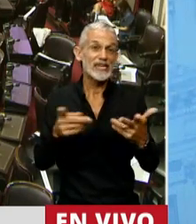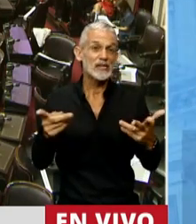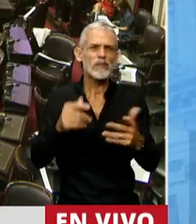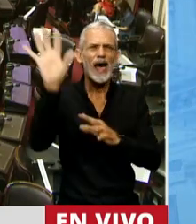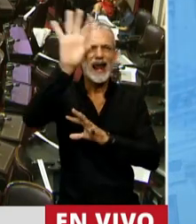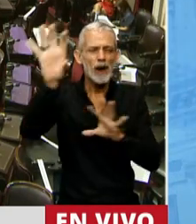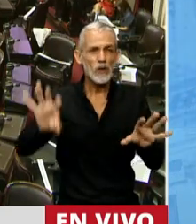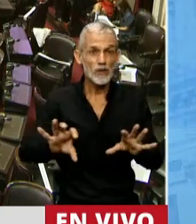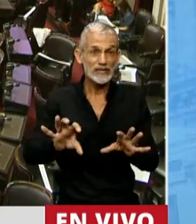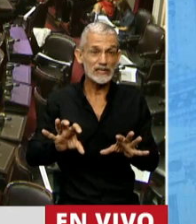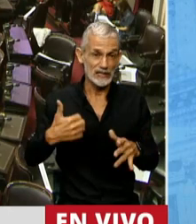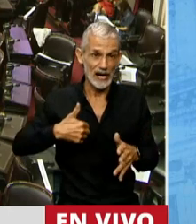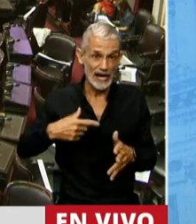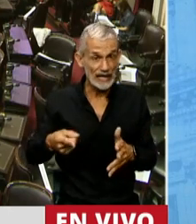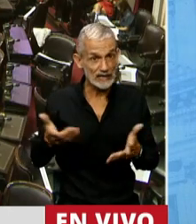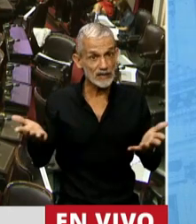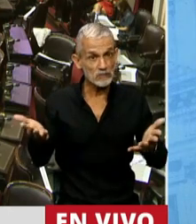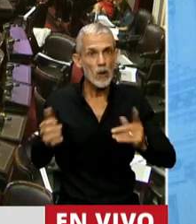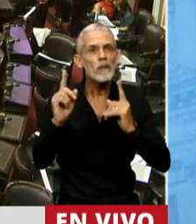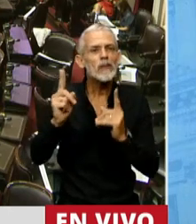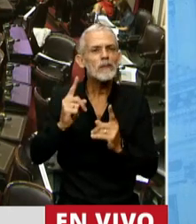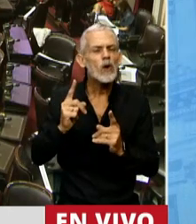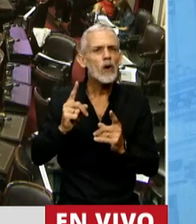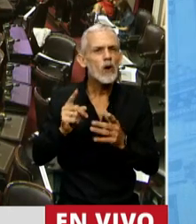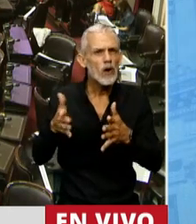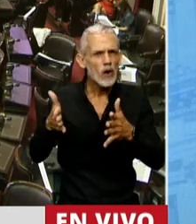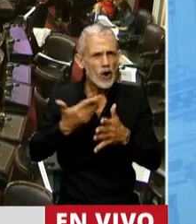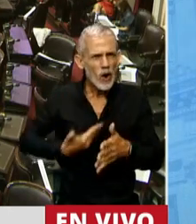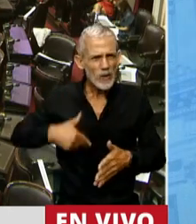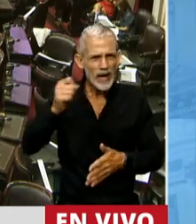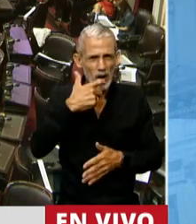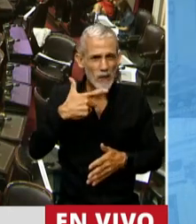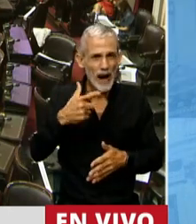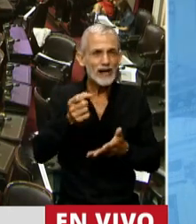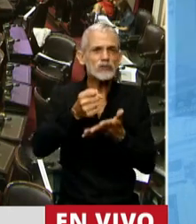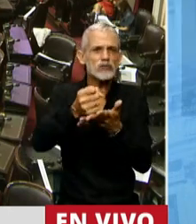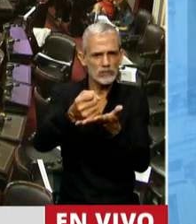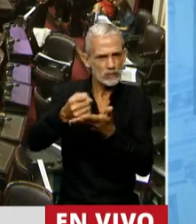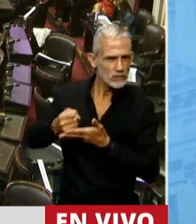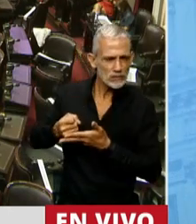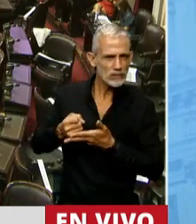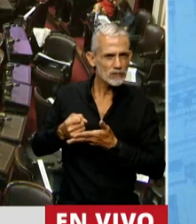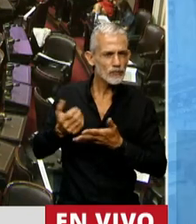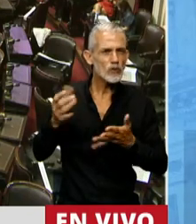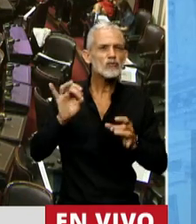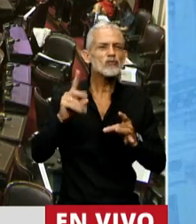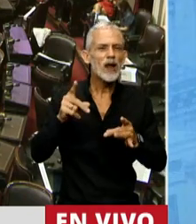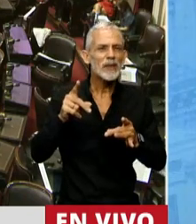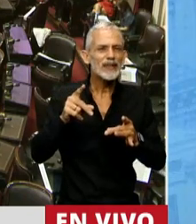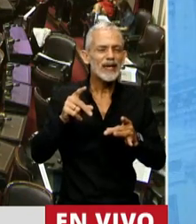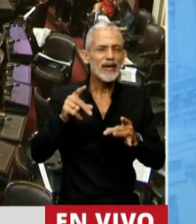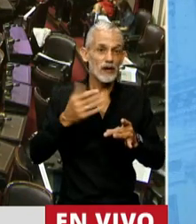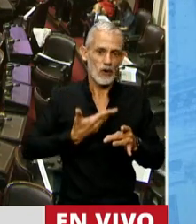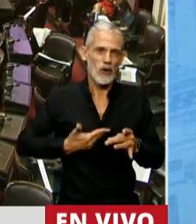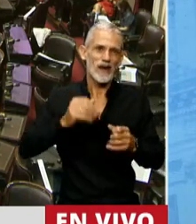para las provincias del interior, cuando fue el propio gobierno de Cambiemos el que retiró este subsidio, dejándolo solamente para los distritos que